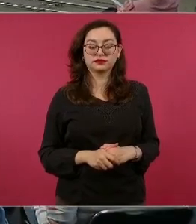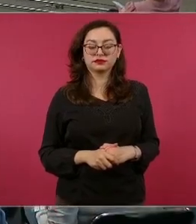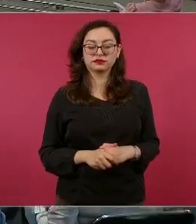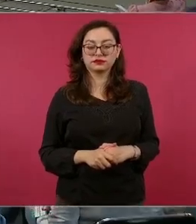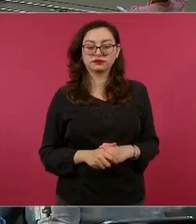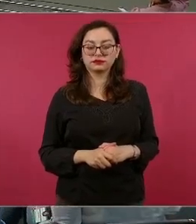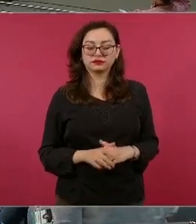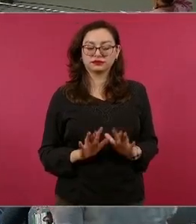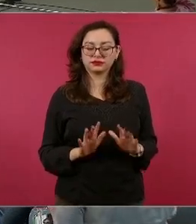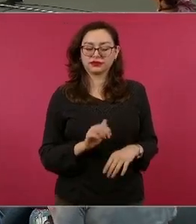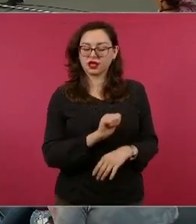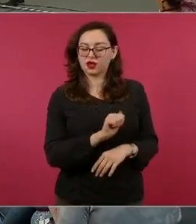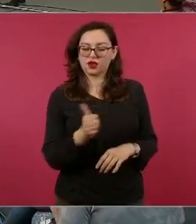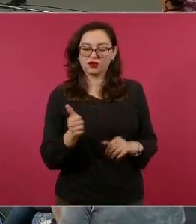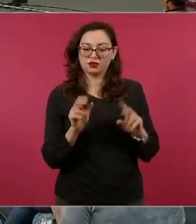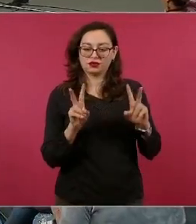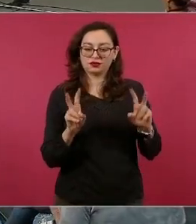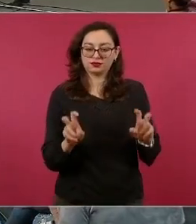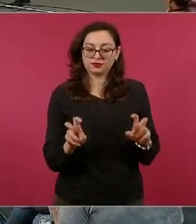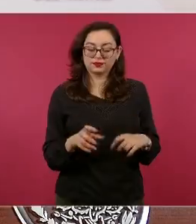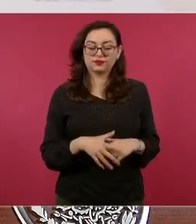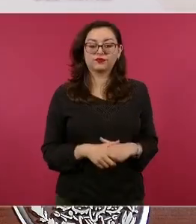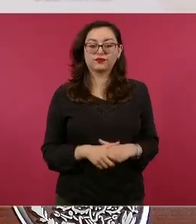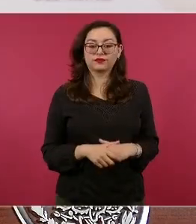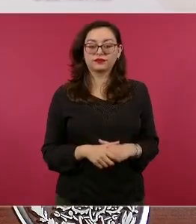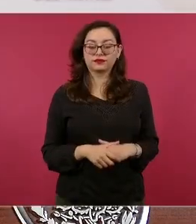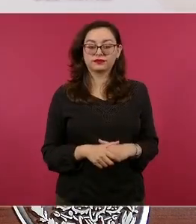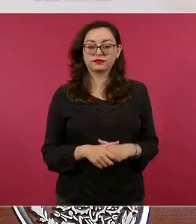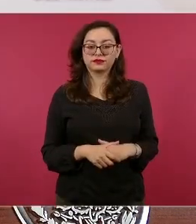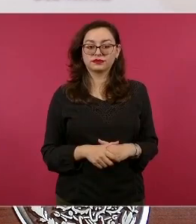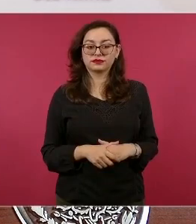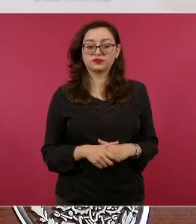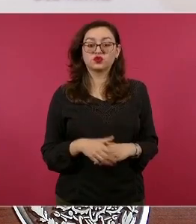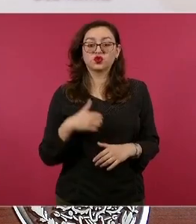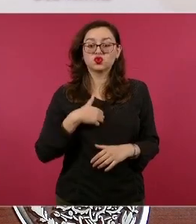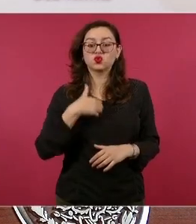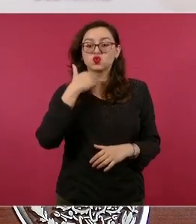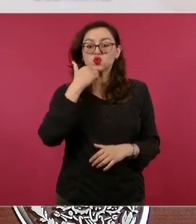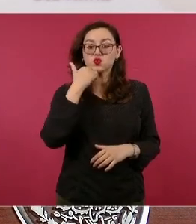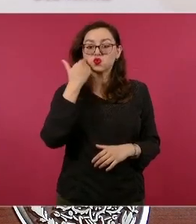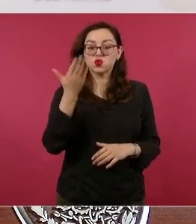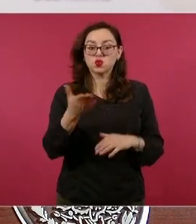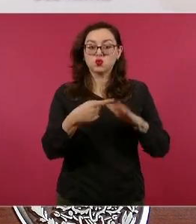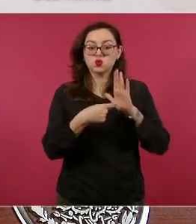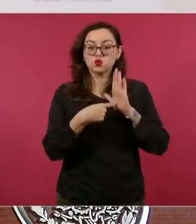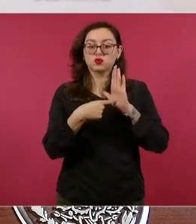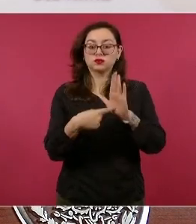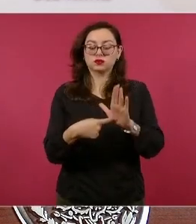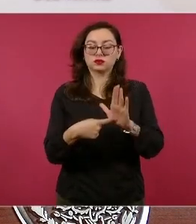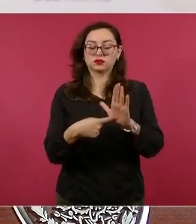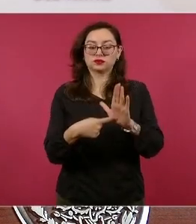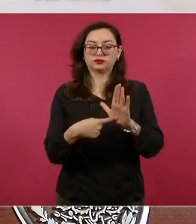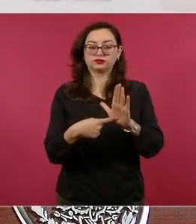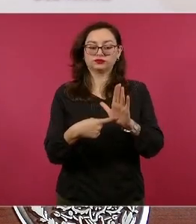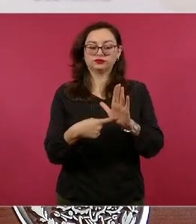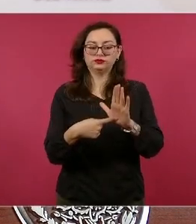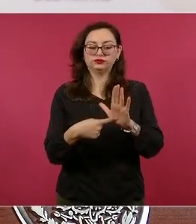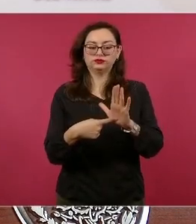ese es otro asunto. Pero lo que quería mostrar es cómo la gente en la ciudad,